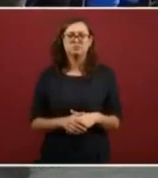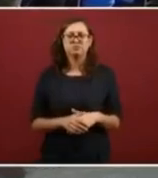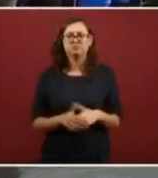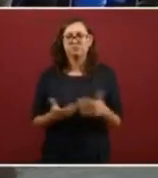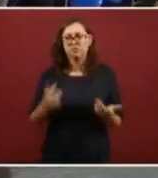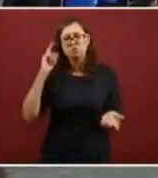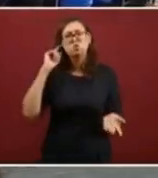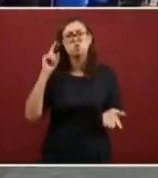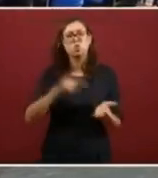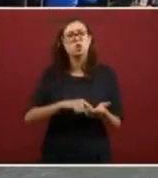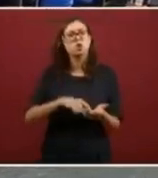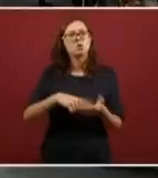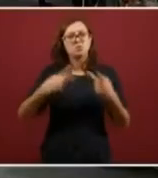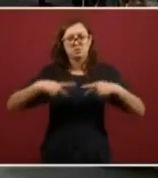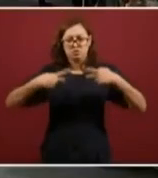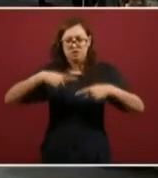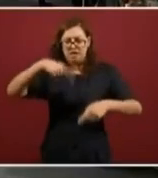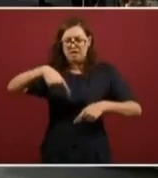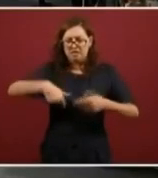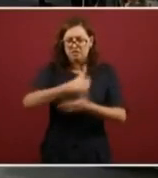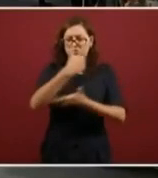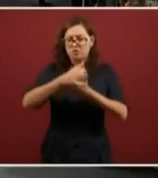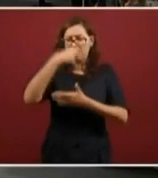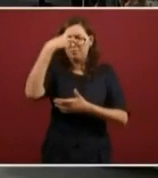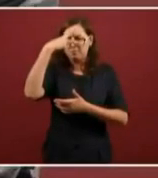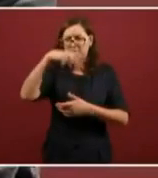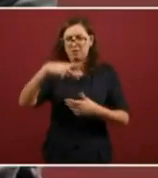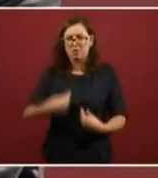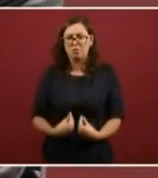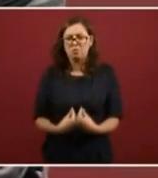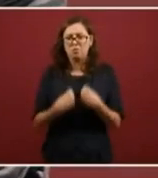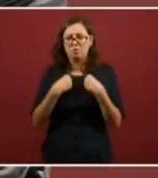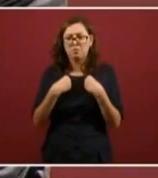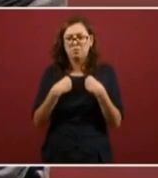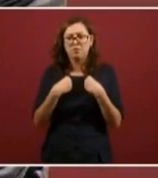vivimos aquí en la capital tenemos